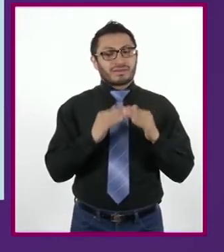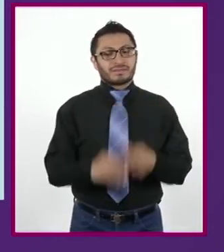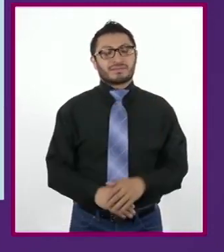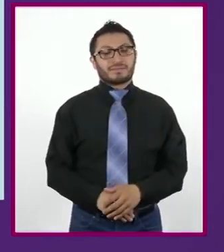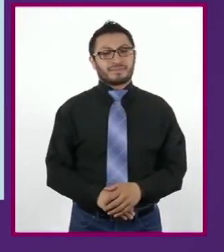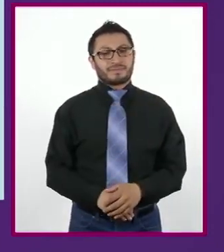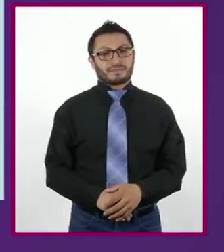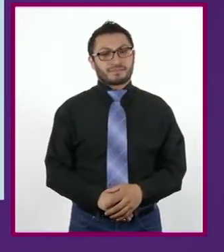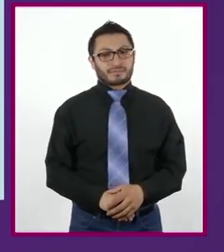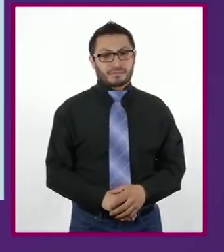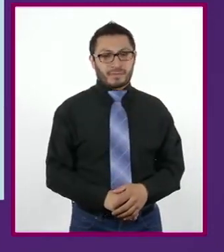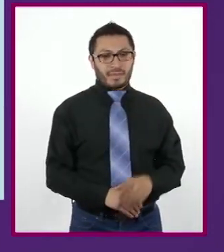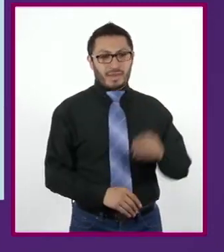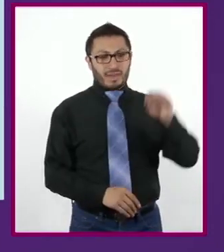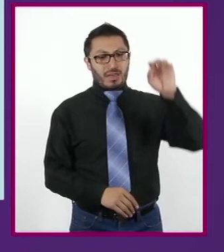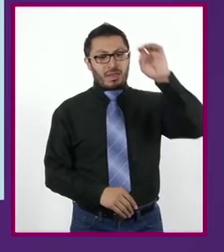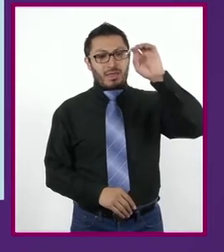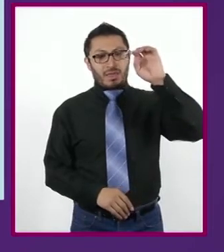Los puntos